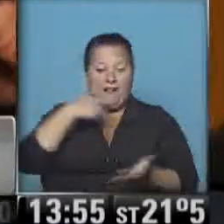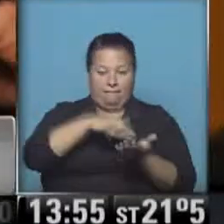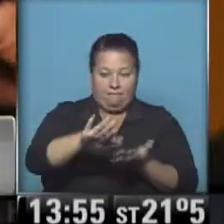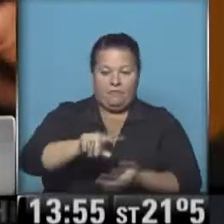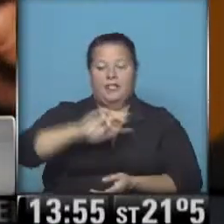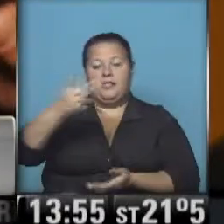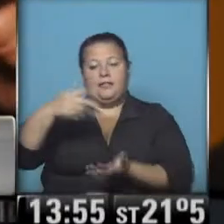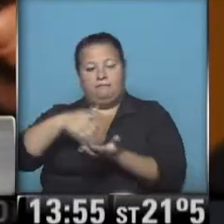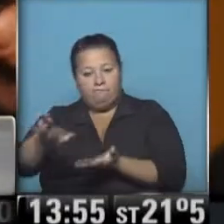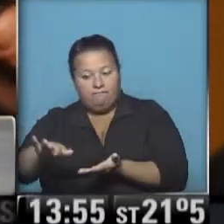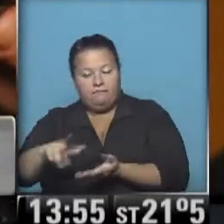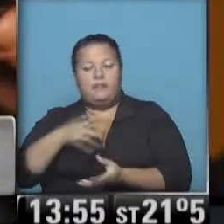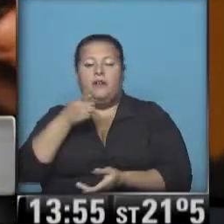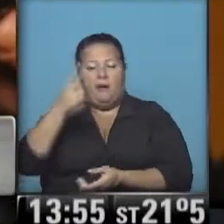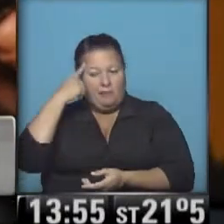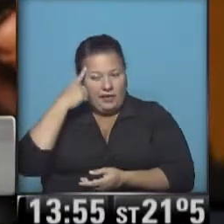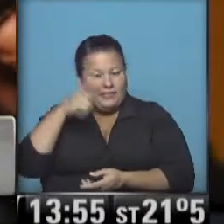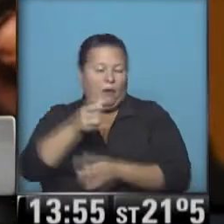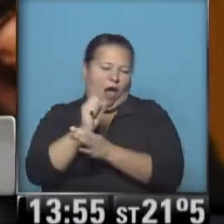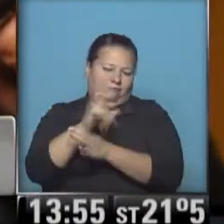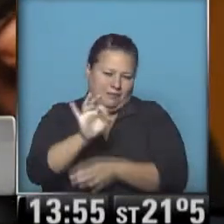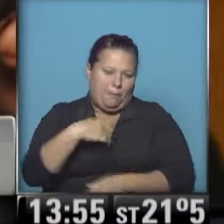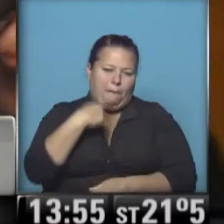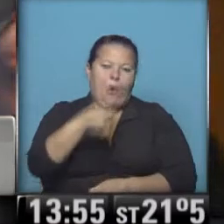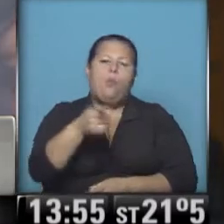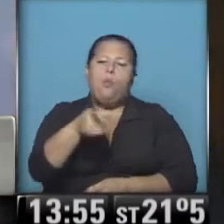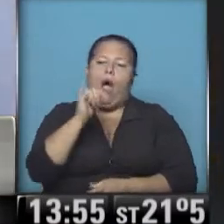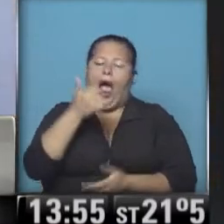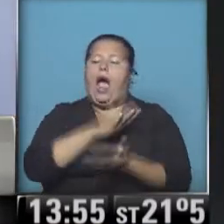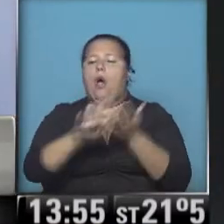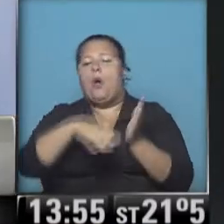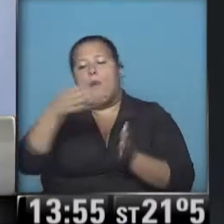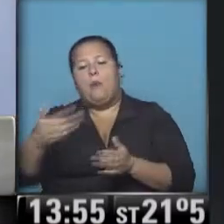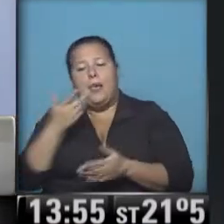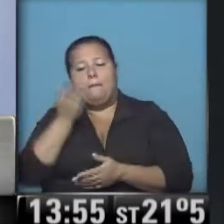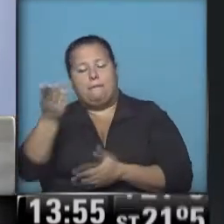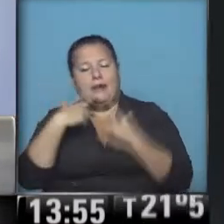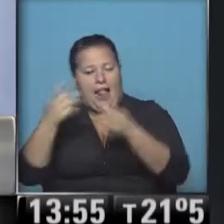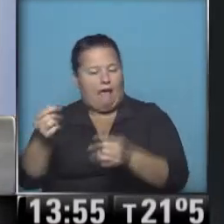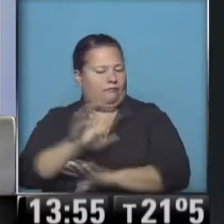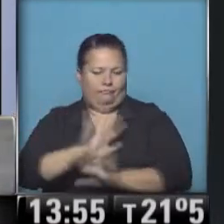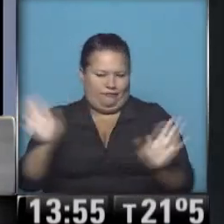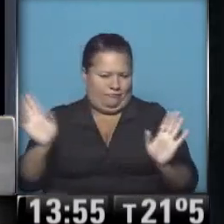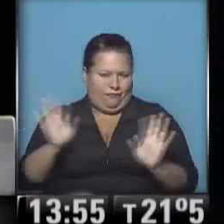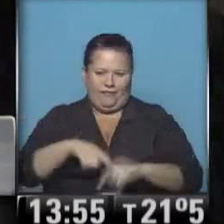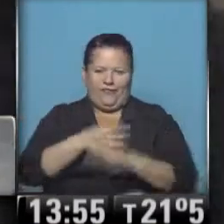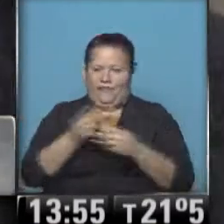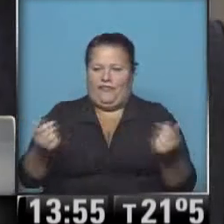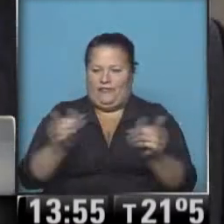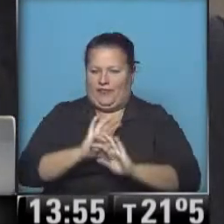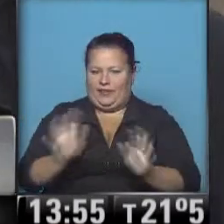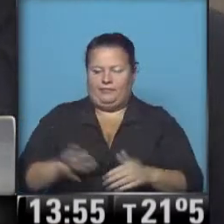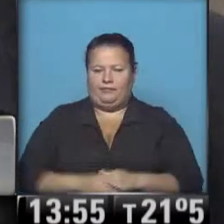lucas desestimó apeló a usted que es un experto hay una nueva instancia donde se puede apelar no no no esto está terminado